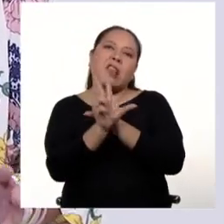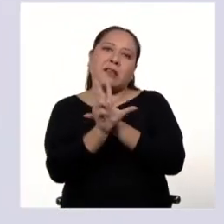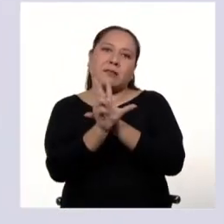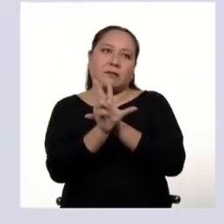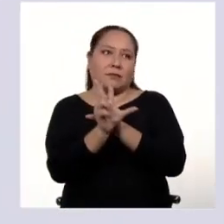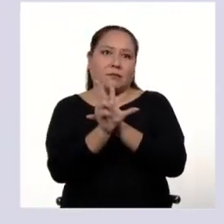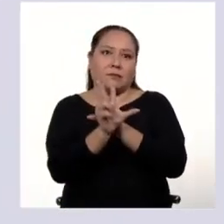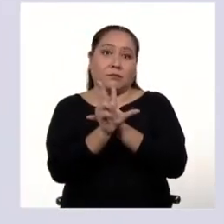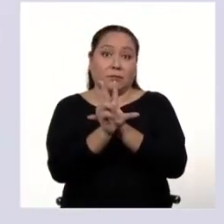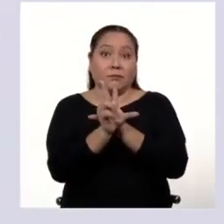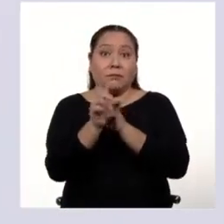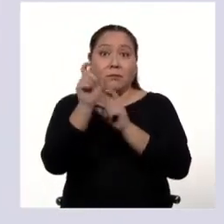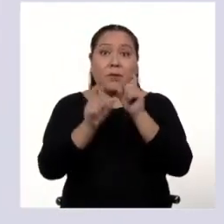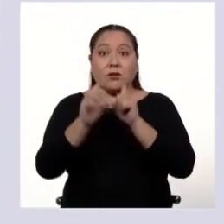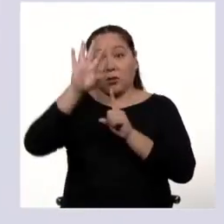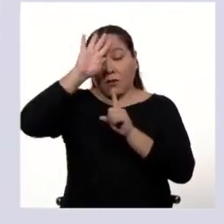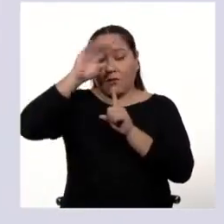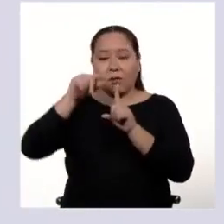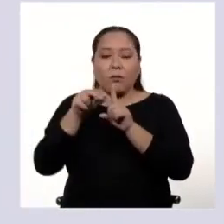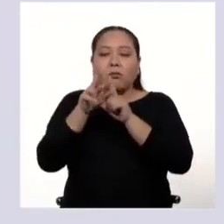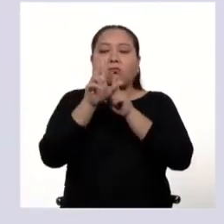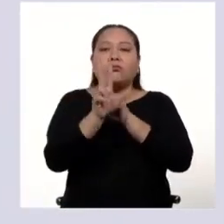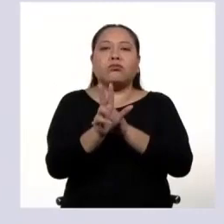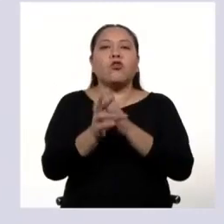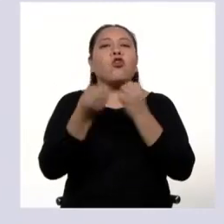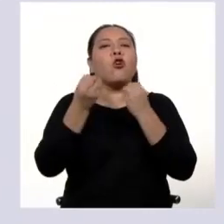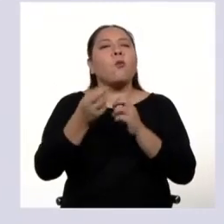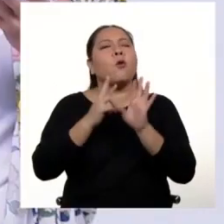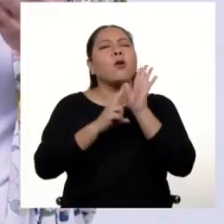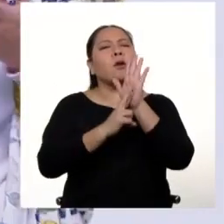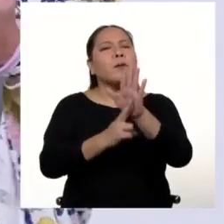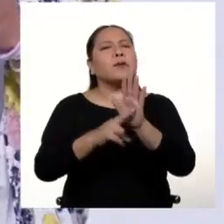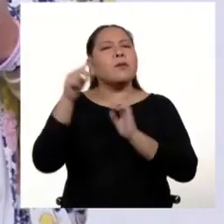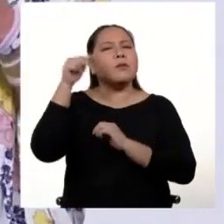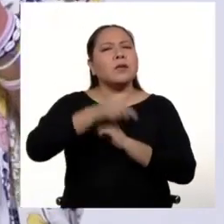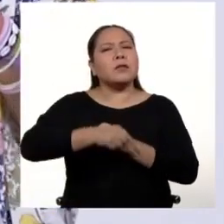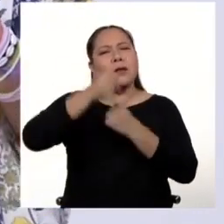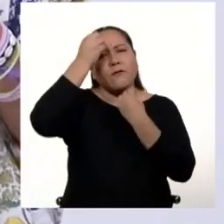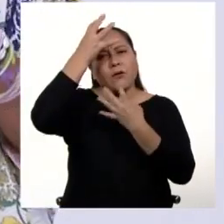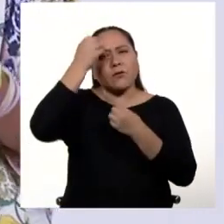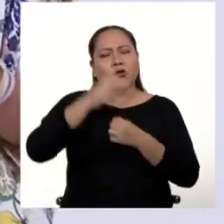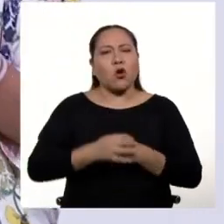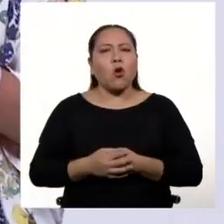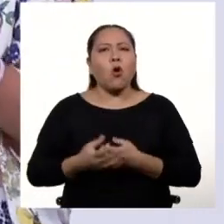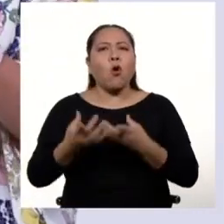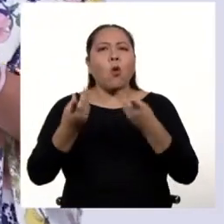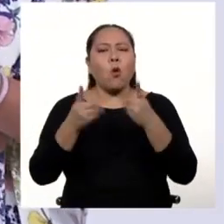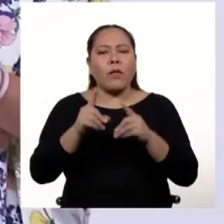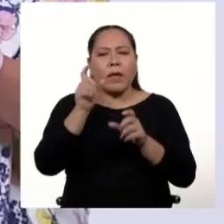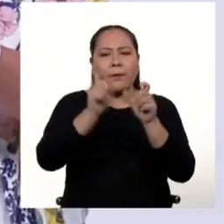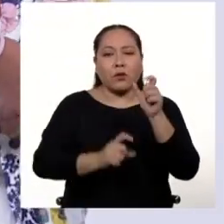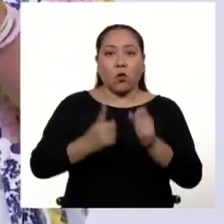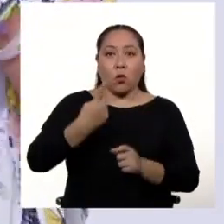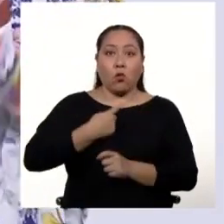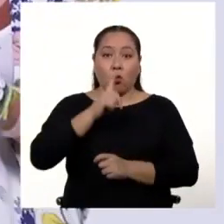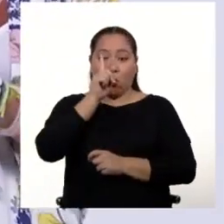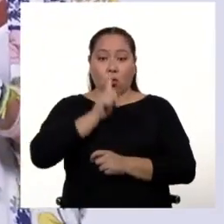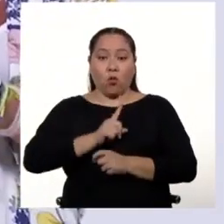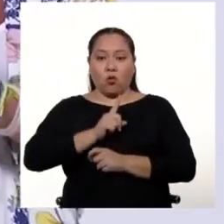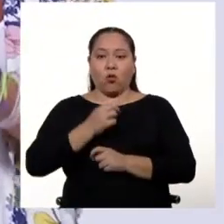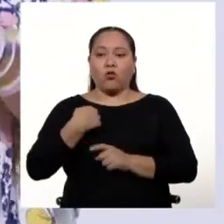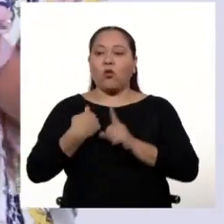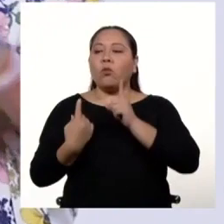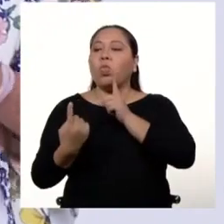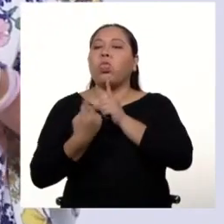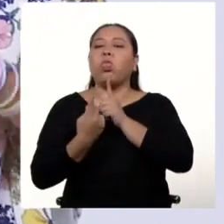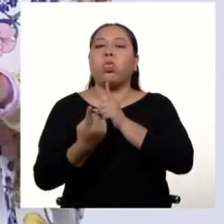personas. Ahora, ¿cómo podríamos representar esta información? ¿Hasta cuántas personas podrían contagiar una persona al estar en contacto